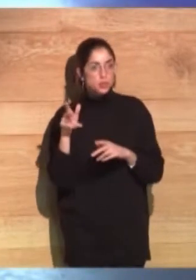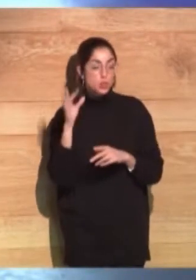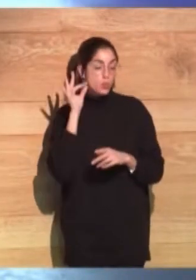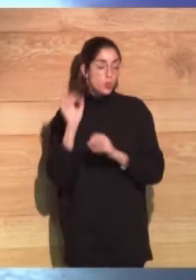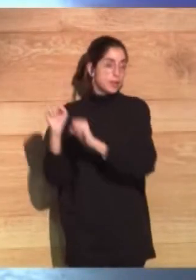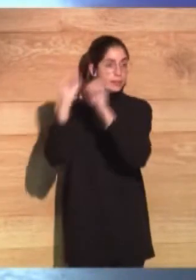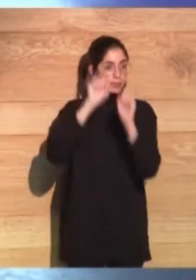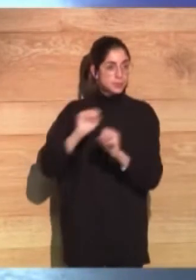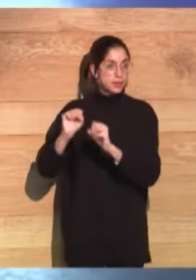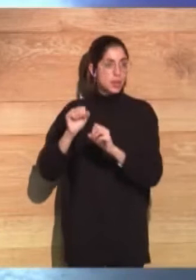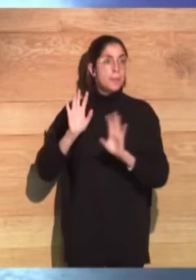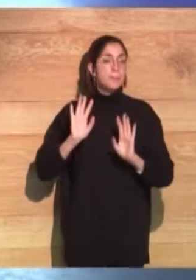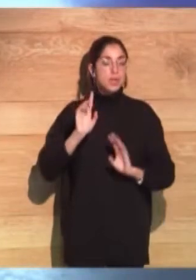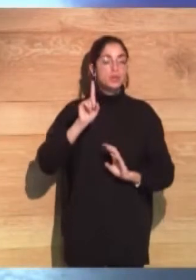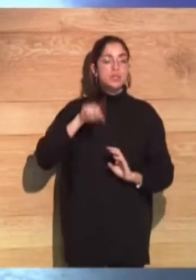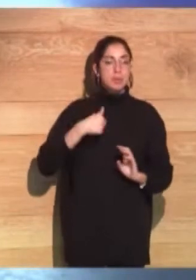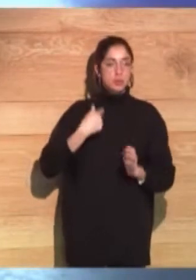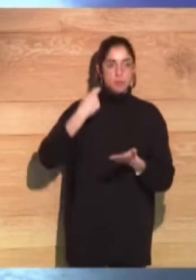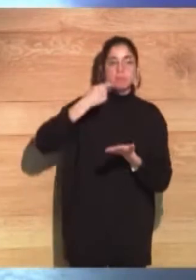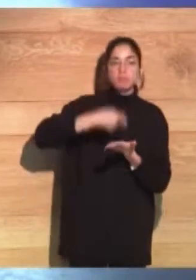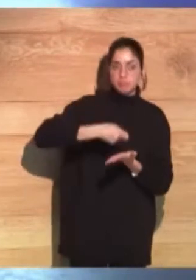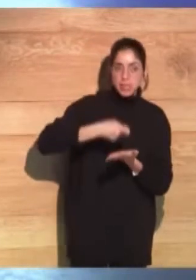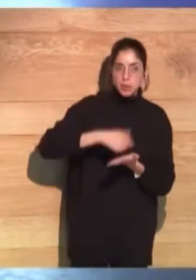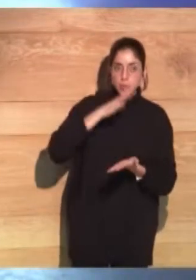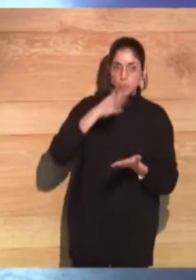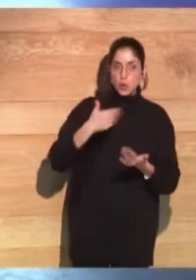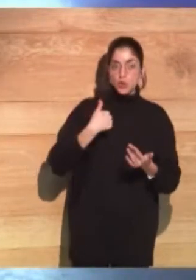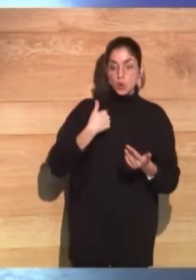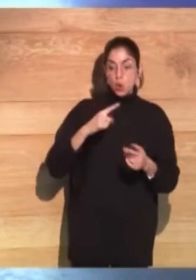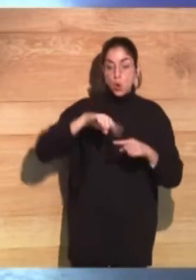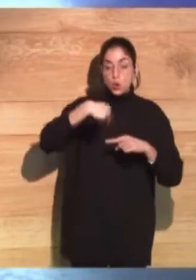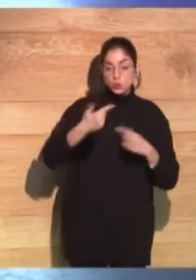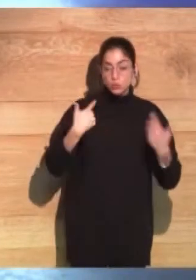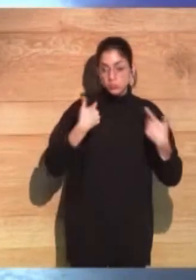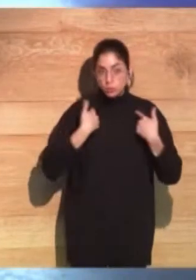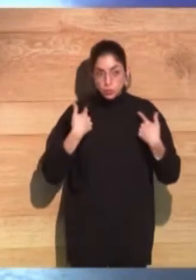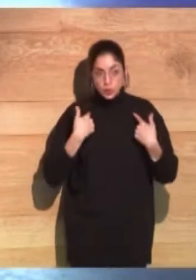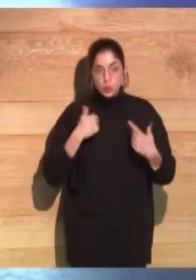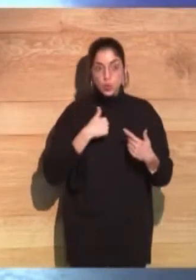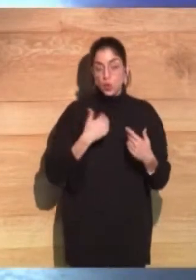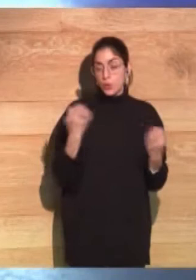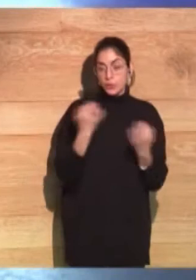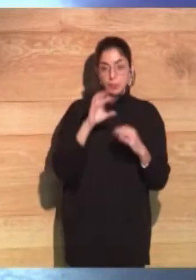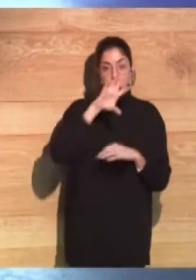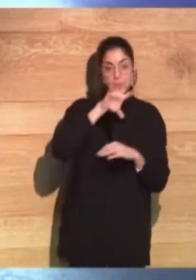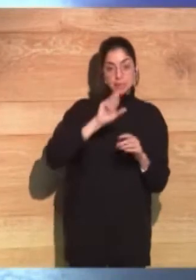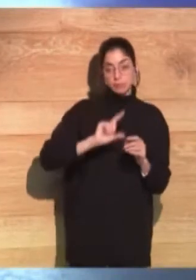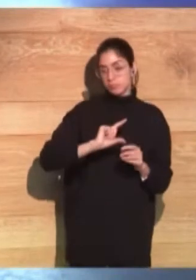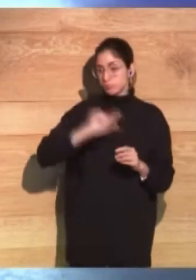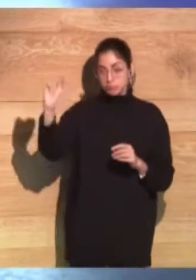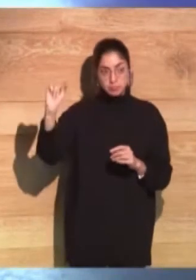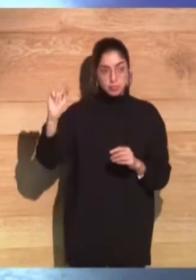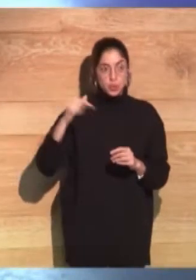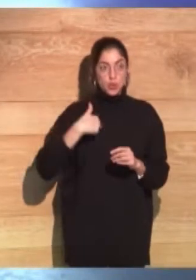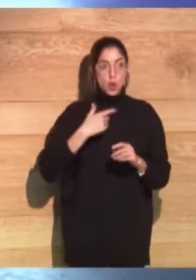también pagué el precio, también sufrí las consecuencias, tuve que exiliarme, tuve que estar en